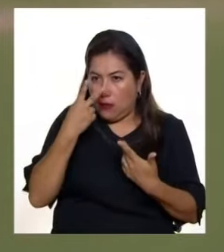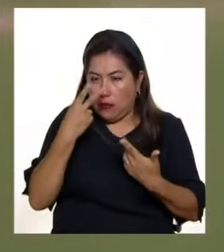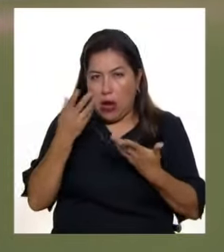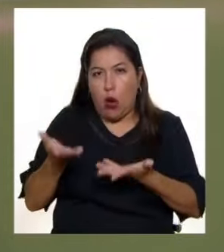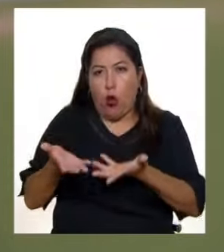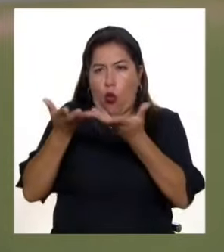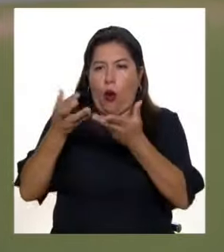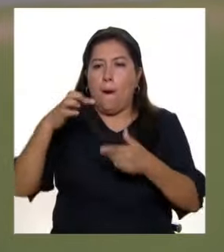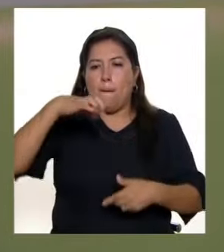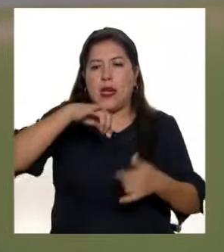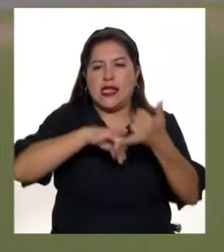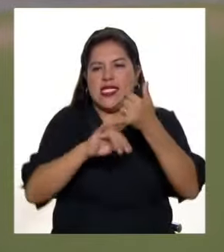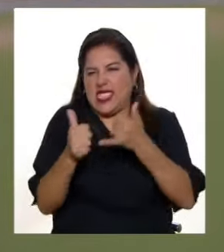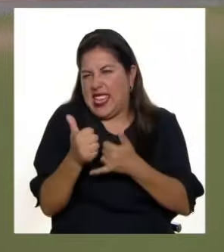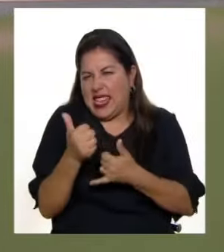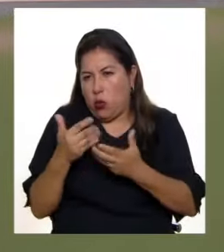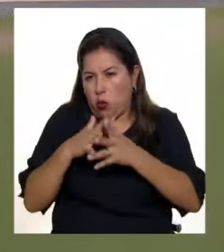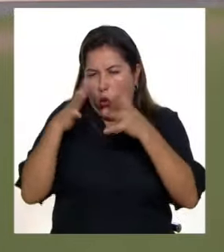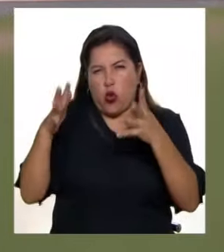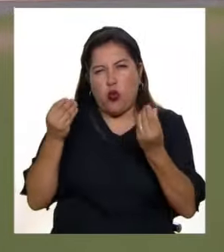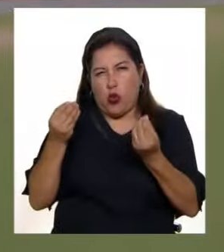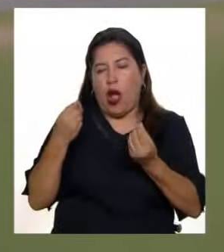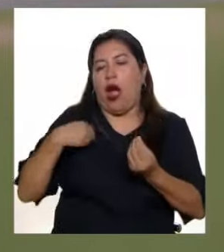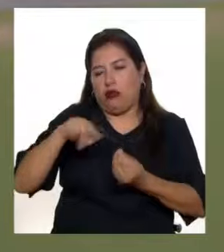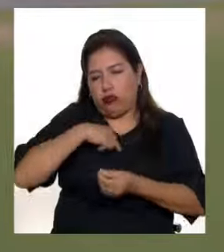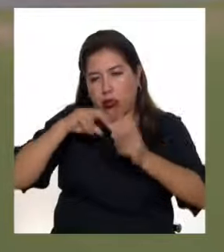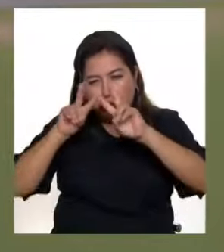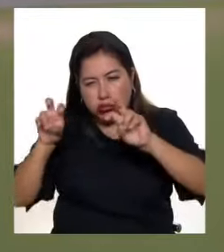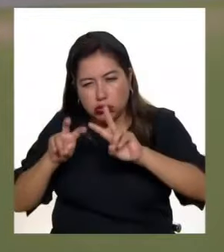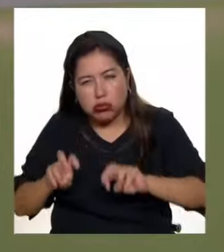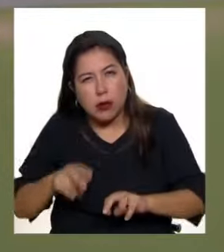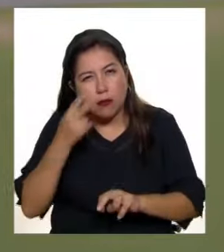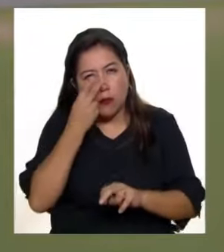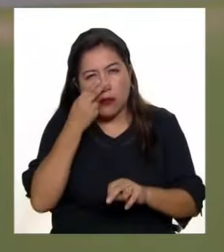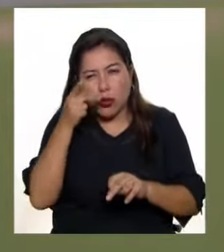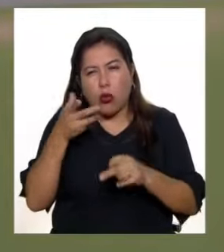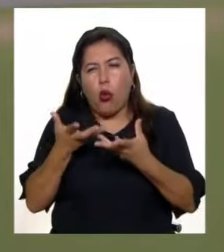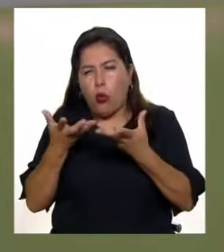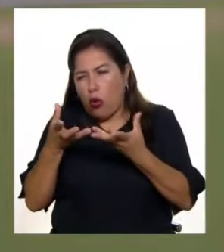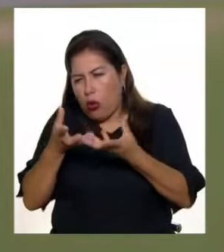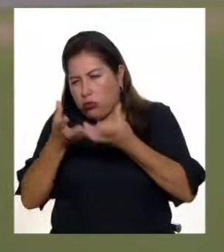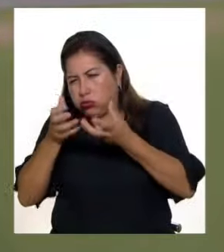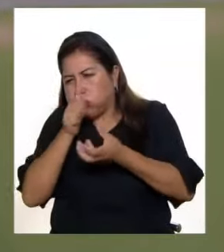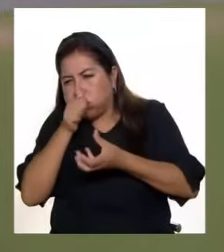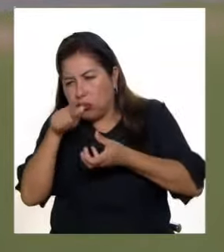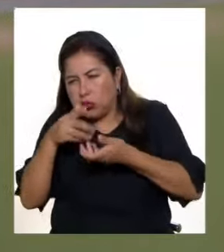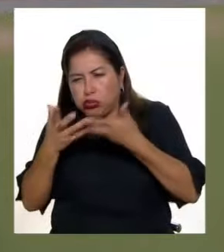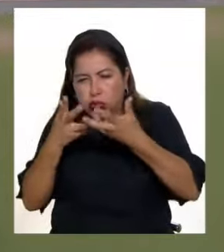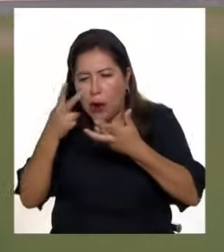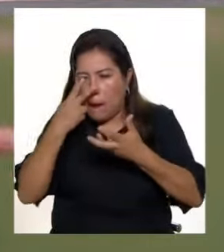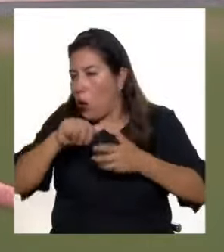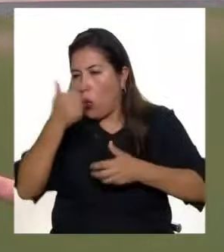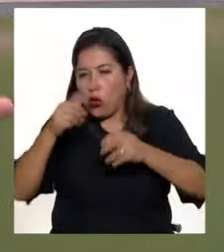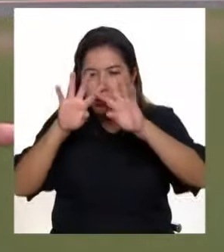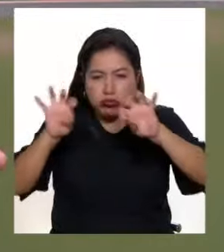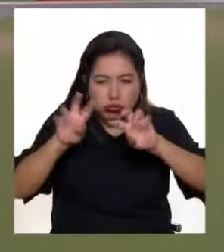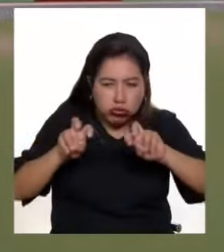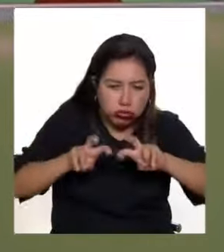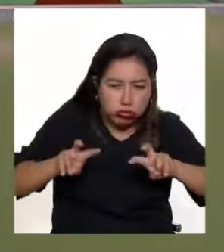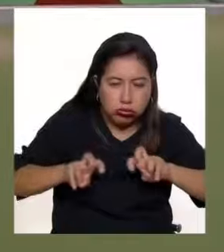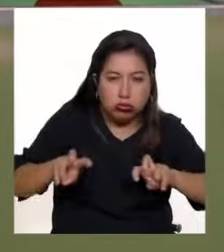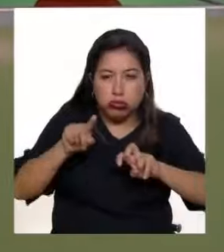PSA, lo examinamos. Uh-huh. Y si nos determinamos que la próstata tiene signo de inflamación, le tomamos algunos exámenes que van relacionados con la segunda